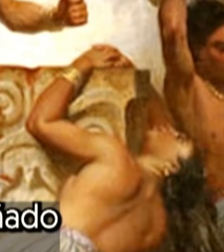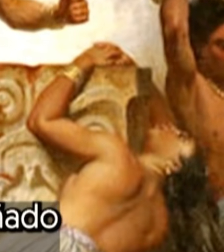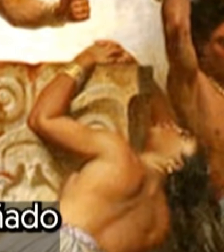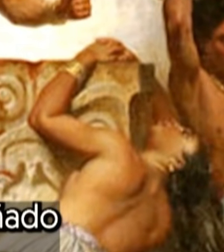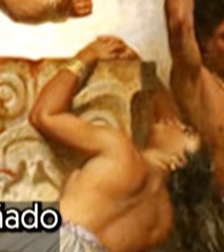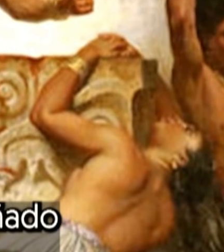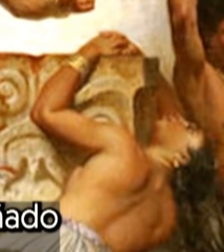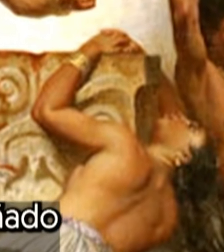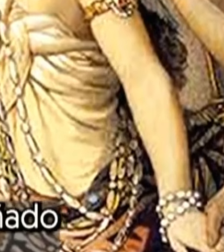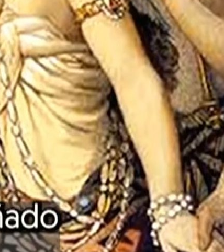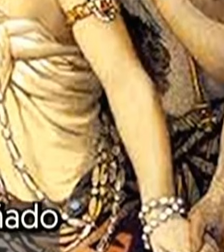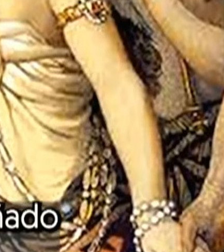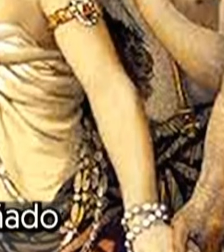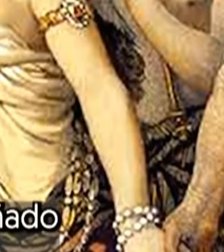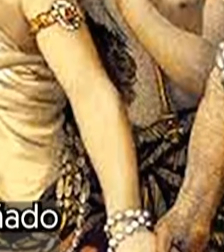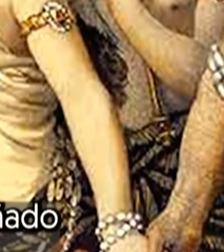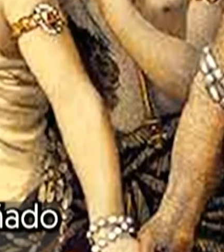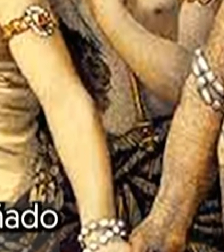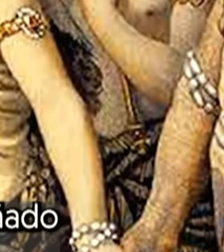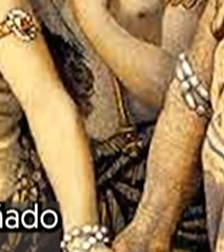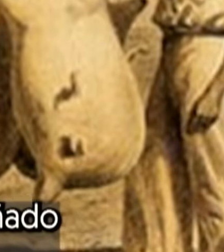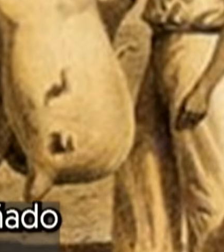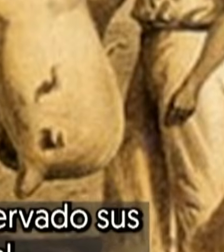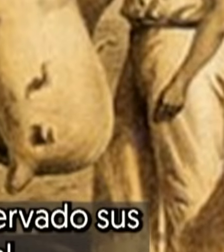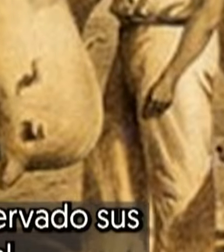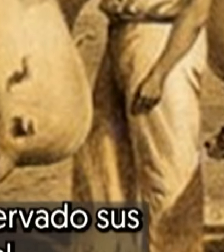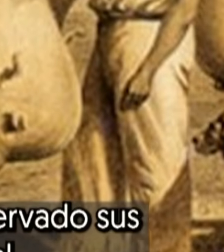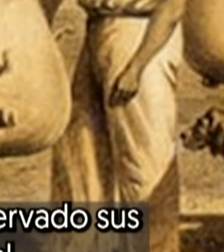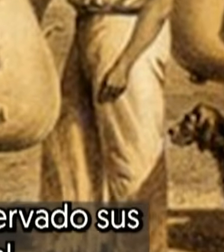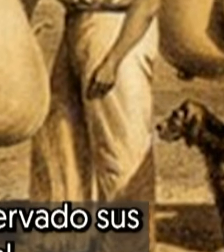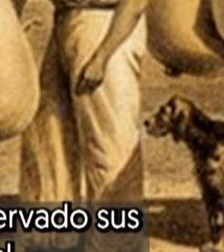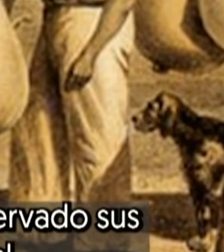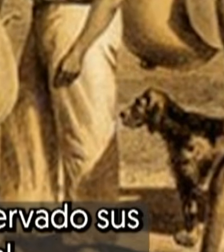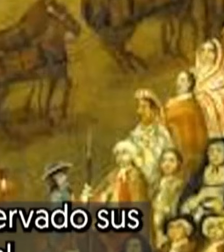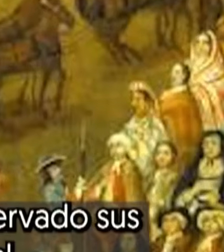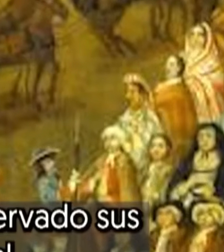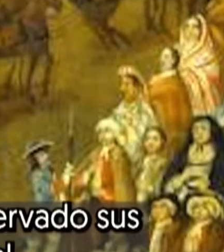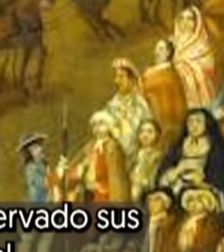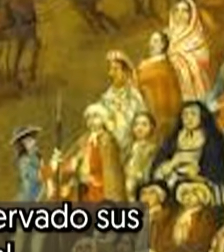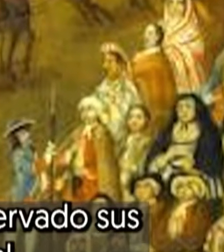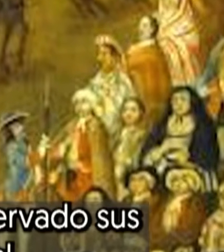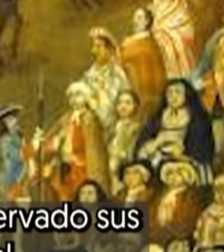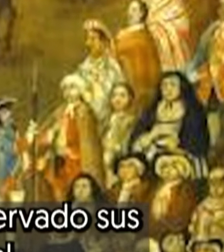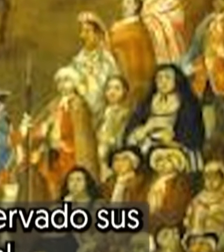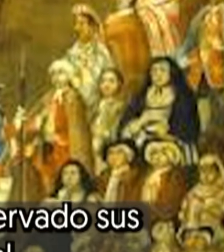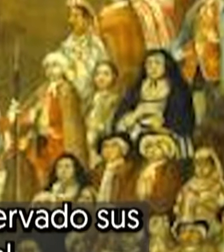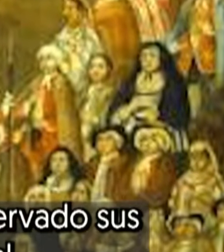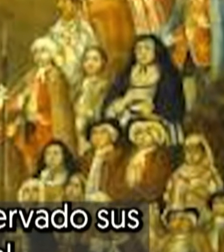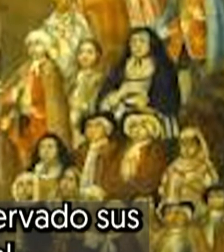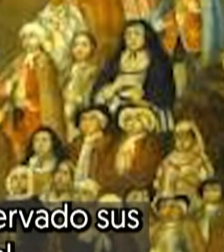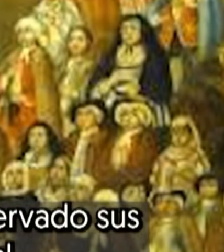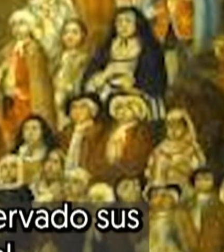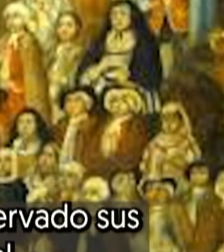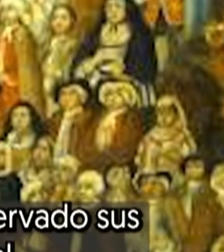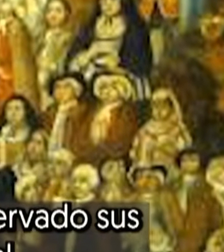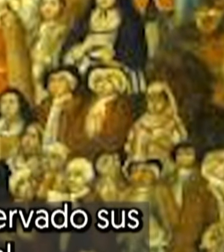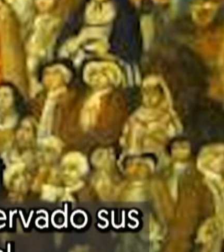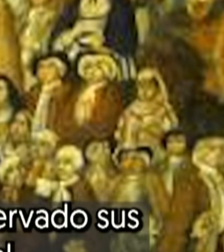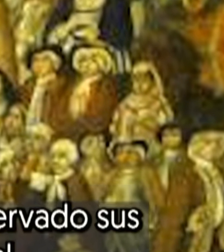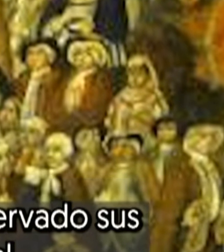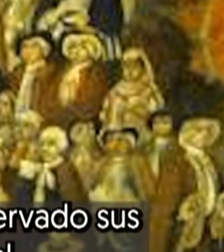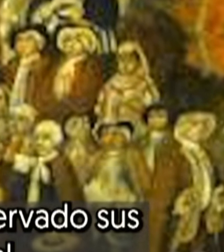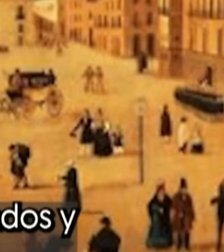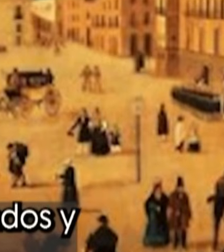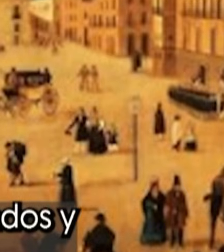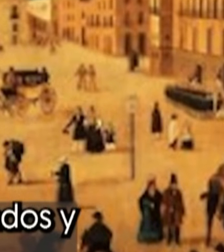Las rebeliones indígenas han acompañado la historia de México. En el siglo XIX, los pueblos que habían conservado sus tierras después de